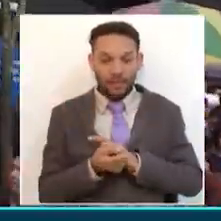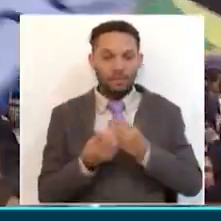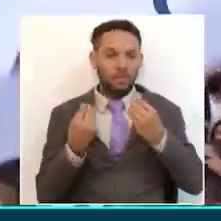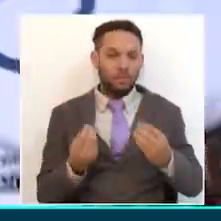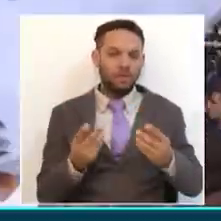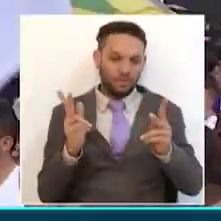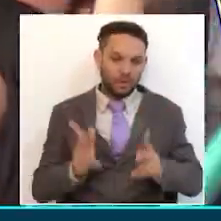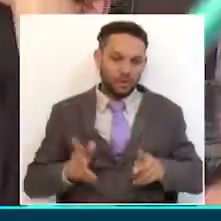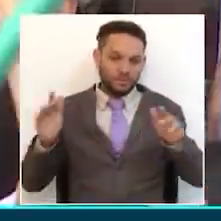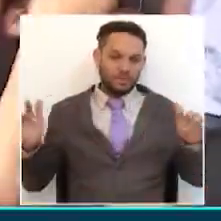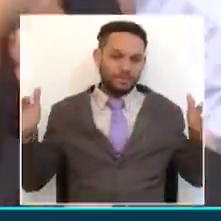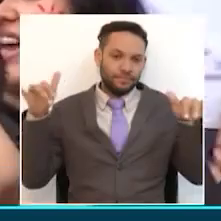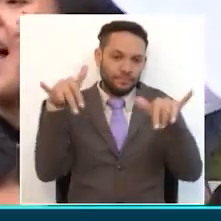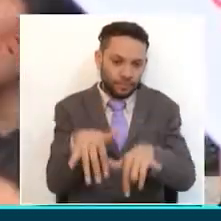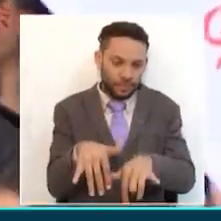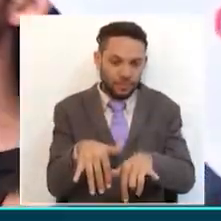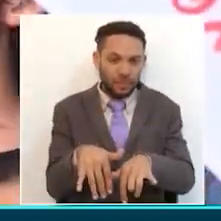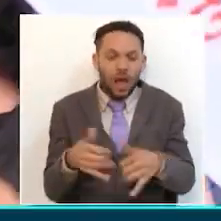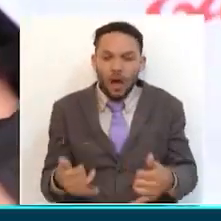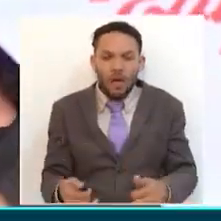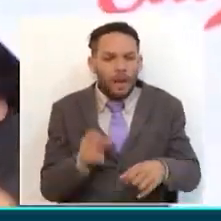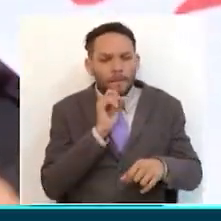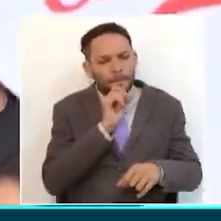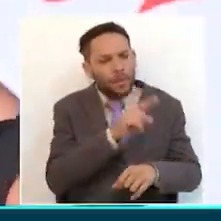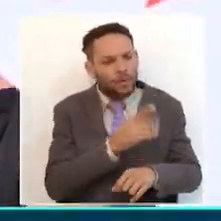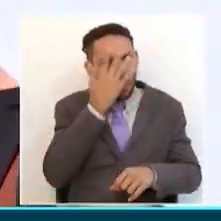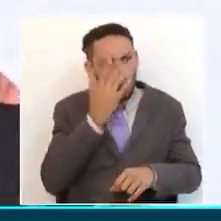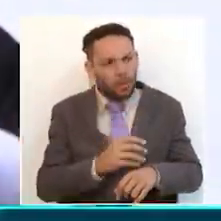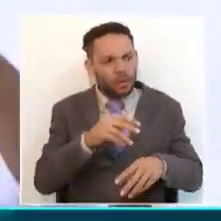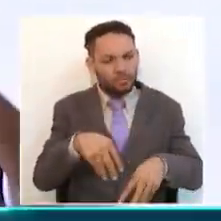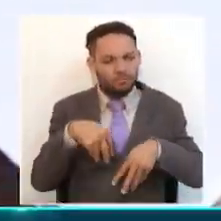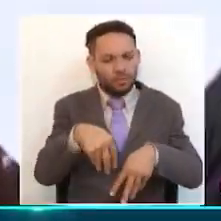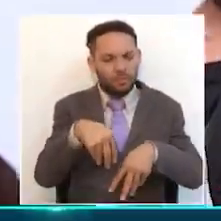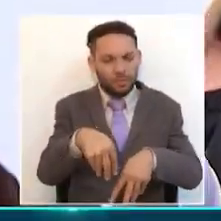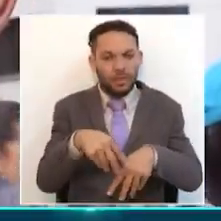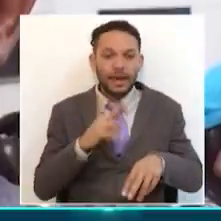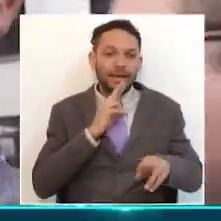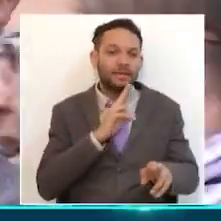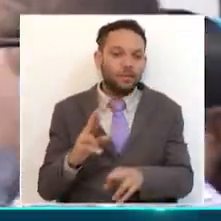a protestar. Pero, ¿qué opina el colombiano de a pie sobre por qué tiene que marchar? Aquí están algunas